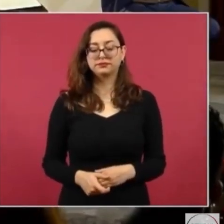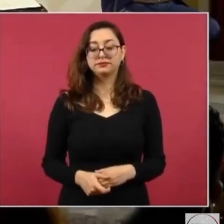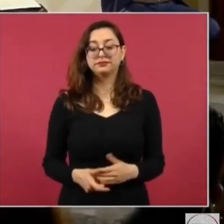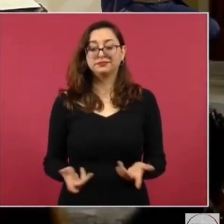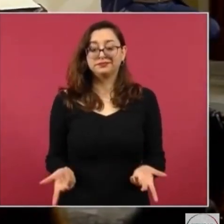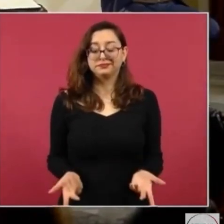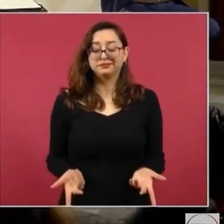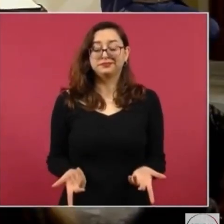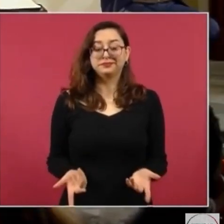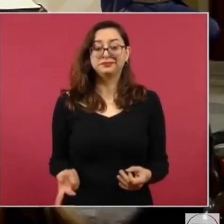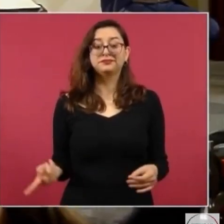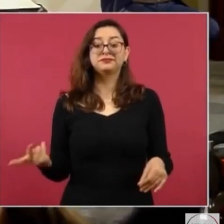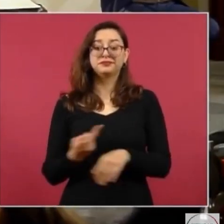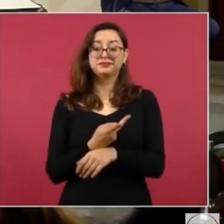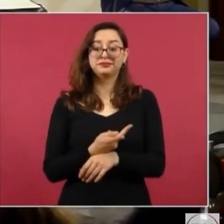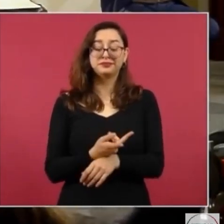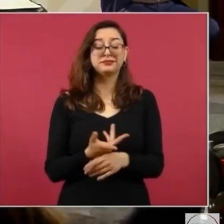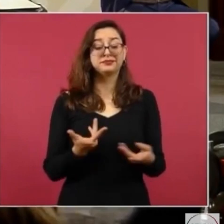los músicos,